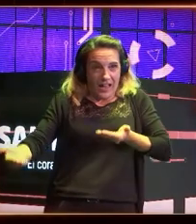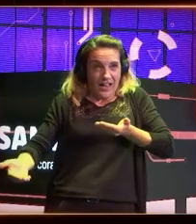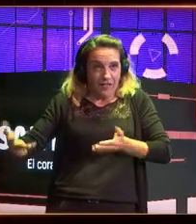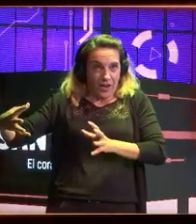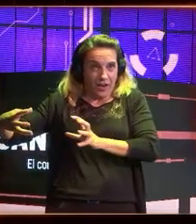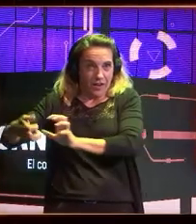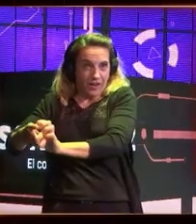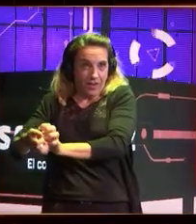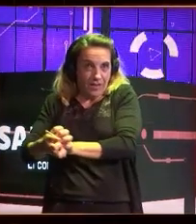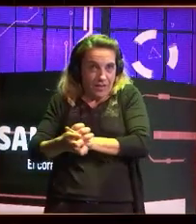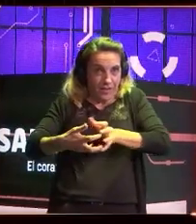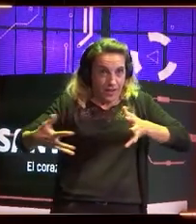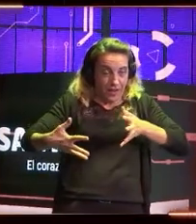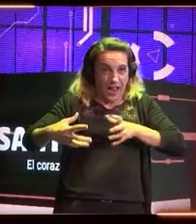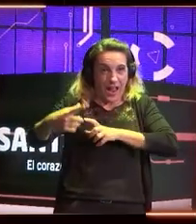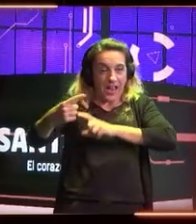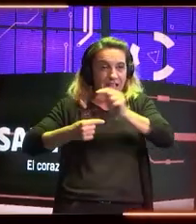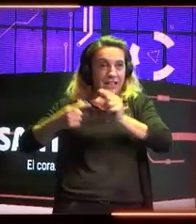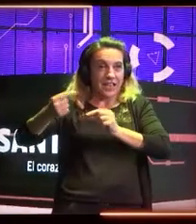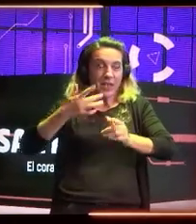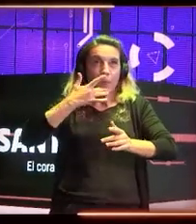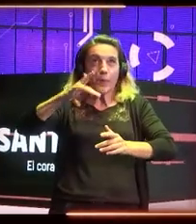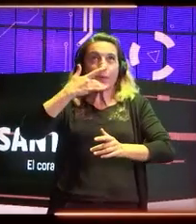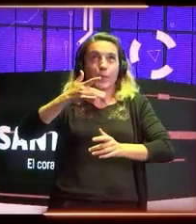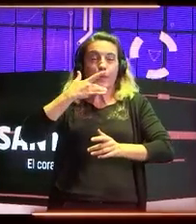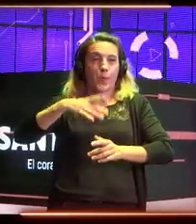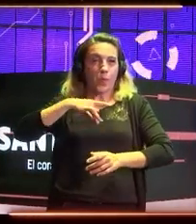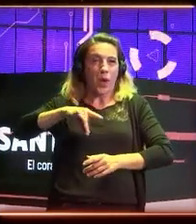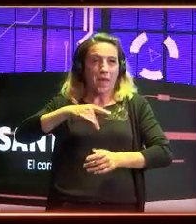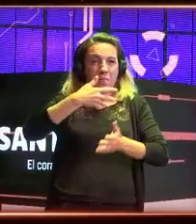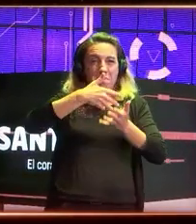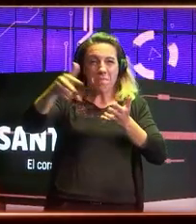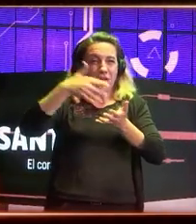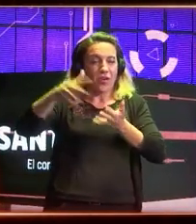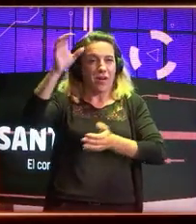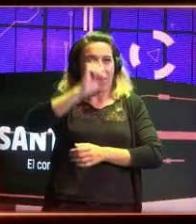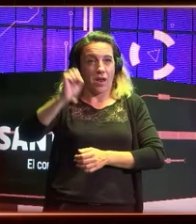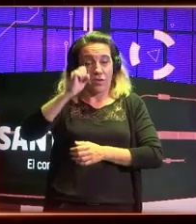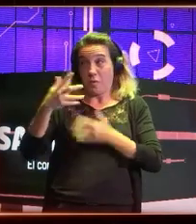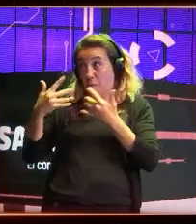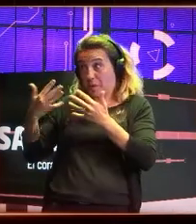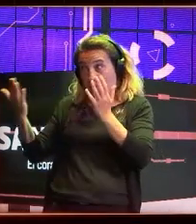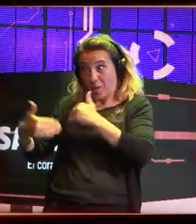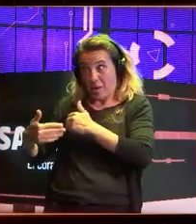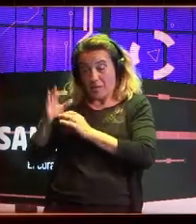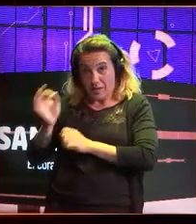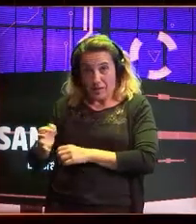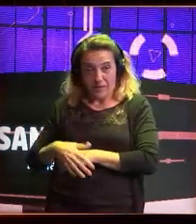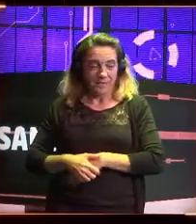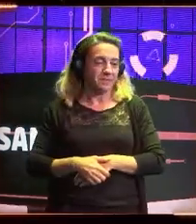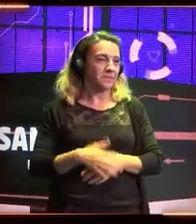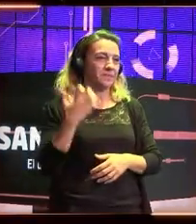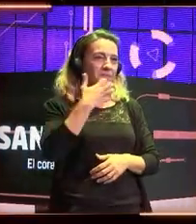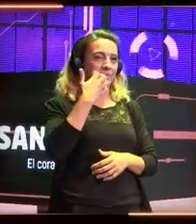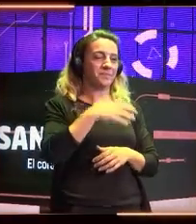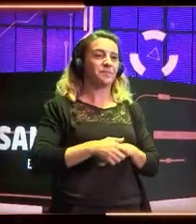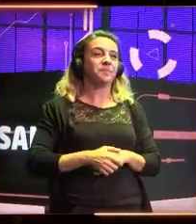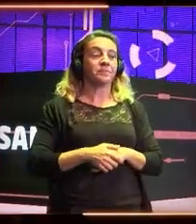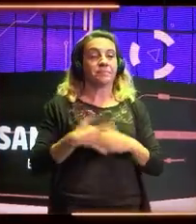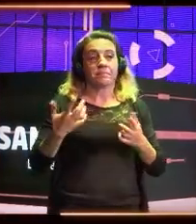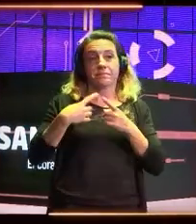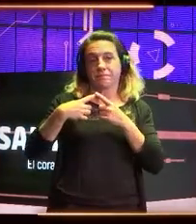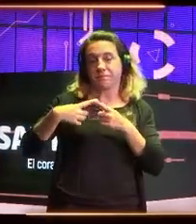expansión una estrella puede estar brillando durante miles de millones de años no tienes prisa verdad Bueno hay una